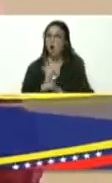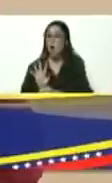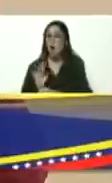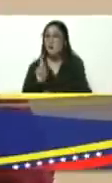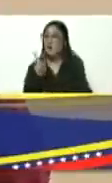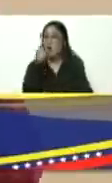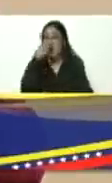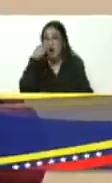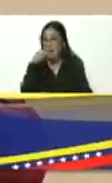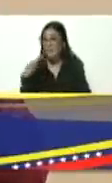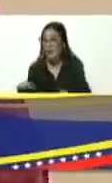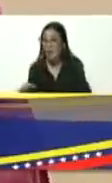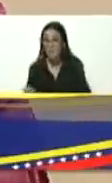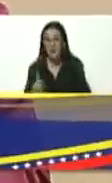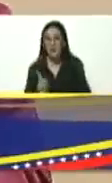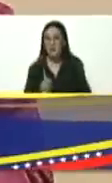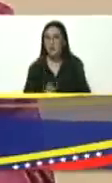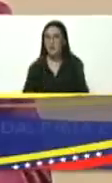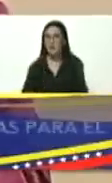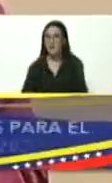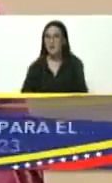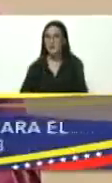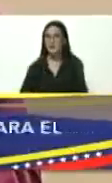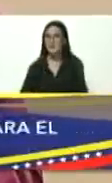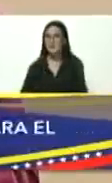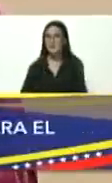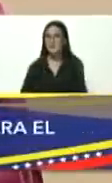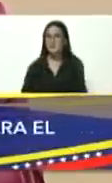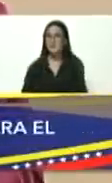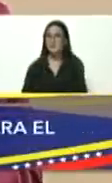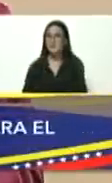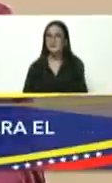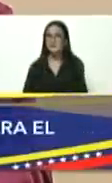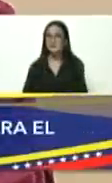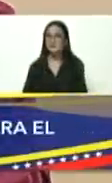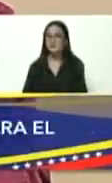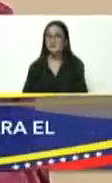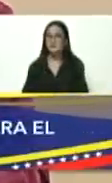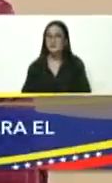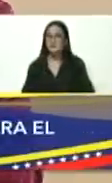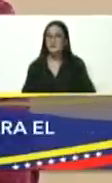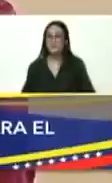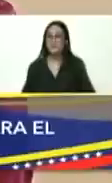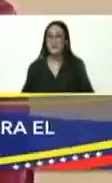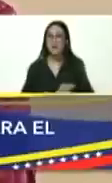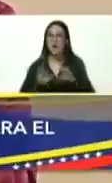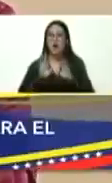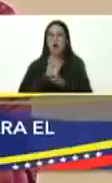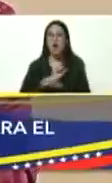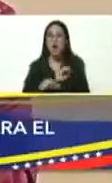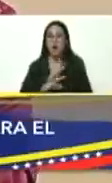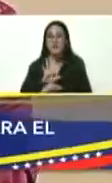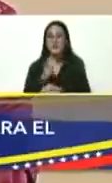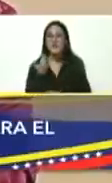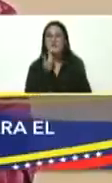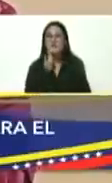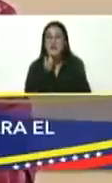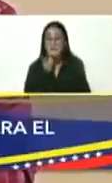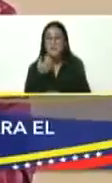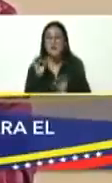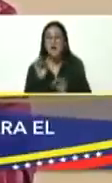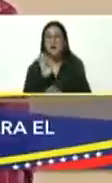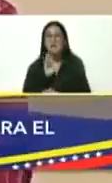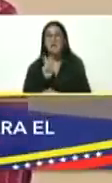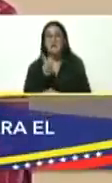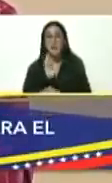gripe no es gripe el cubit es una enfermedad de cuidado que